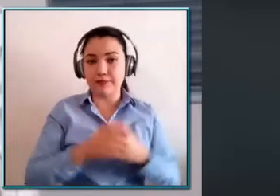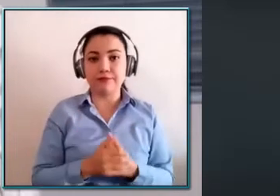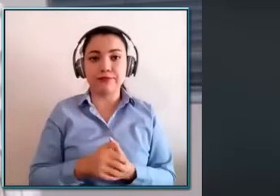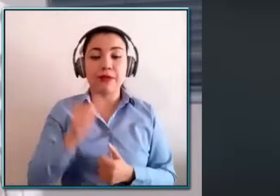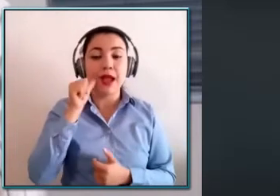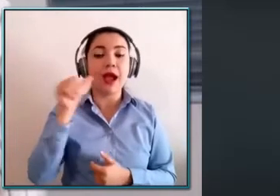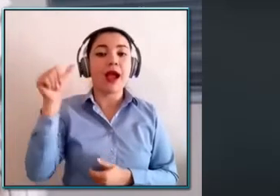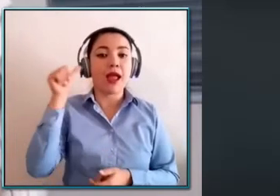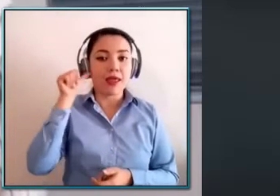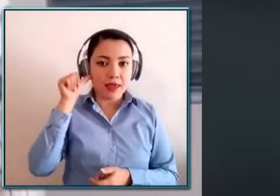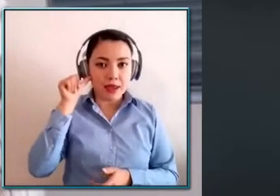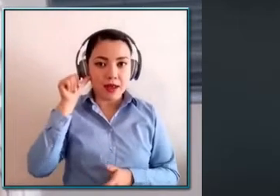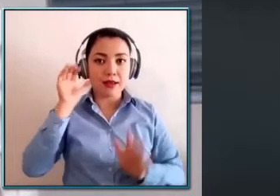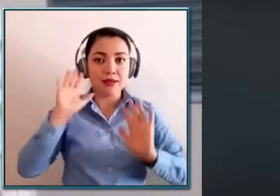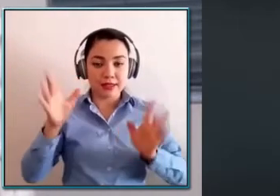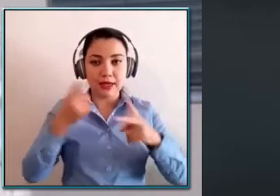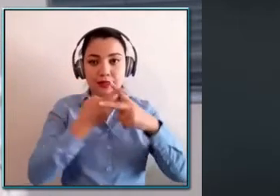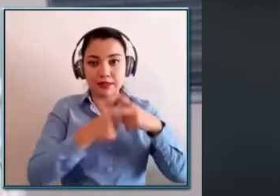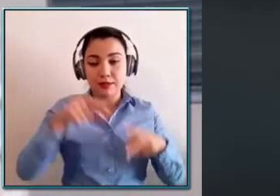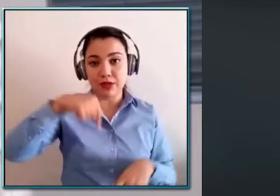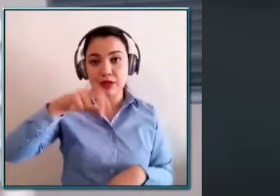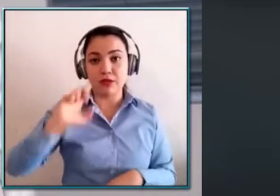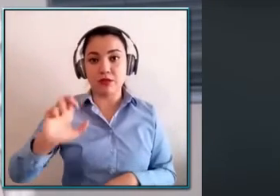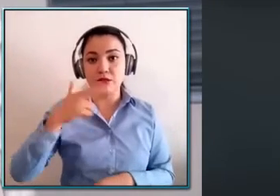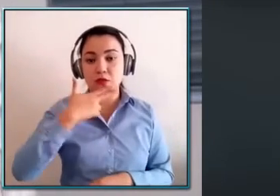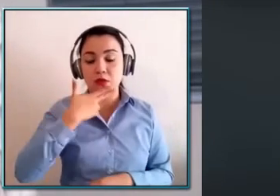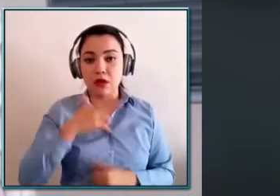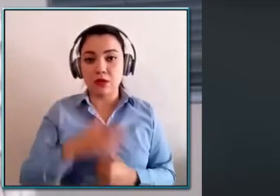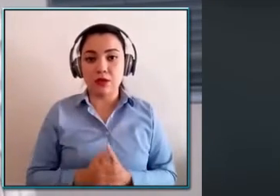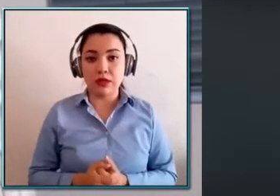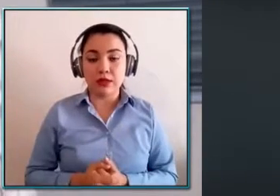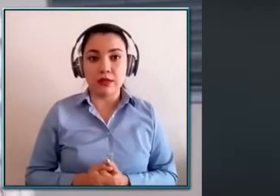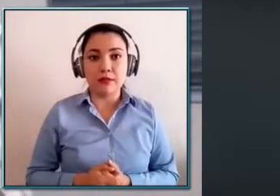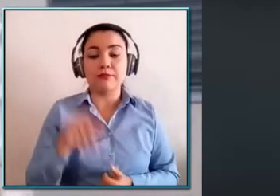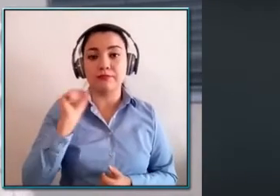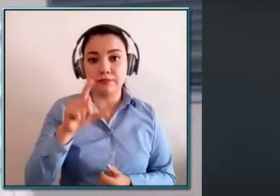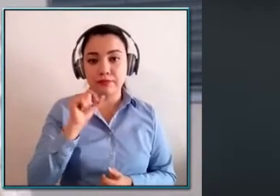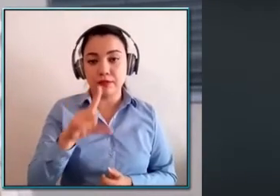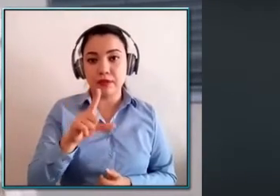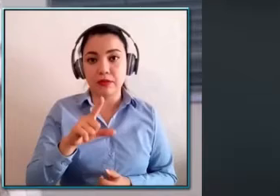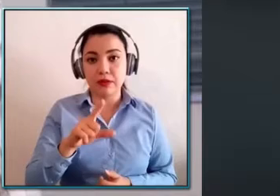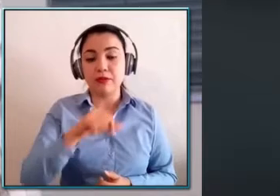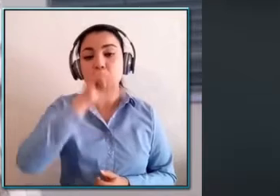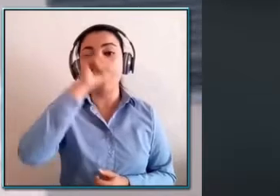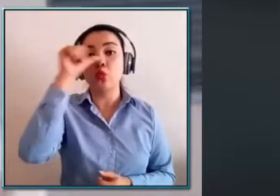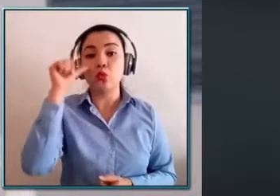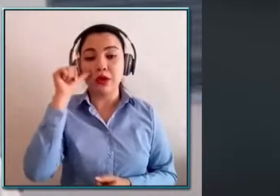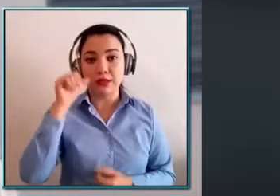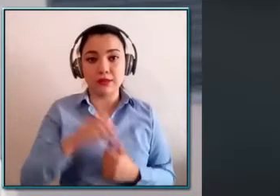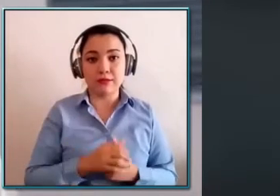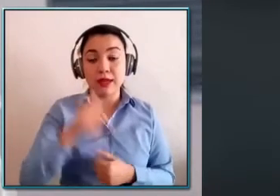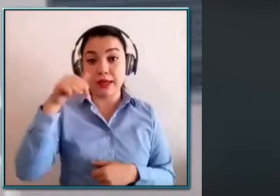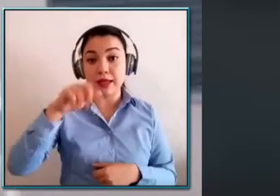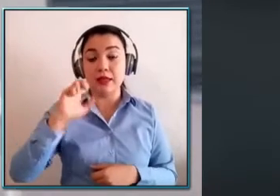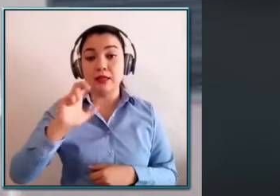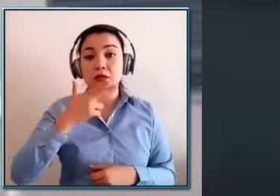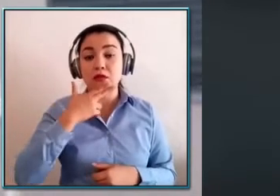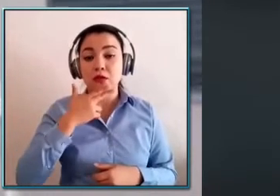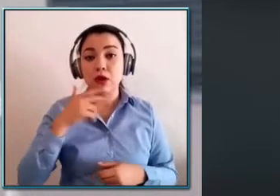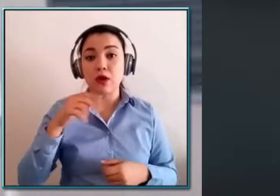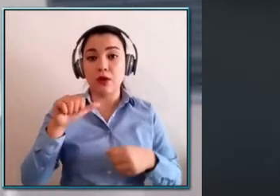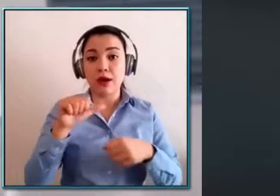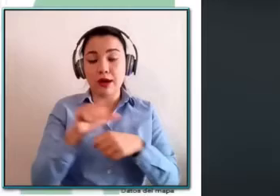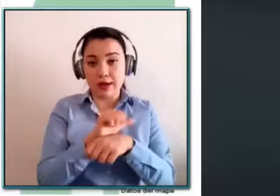en lo que es la capital y en lo que es ciudad juárez aquí en chihuahua iniciamos con la vacunación en el automóvil en lo que